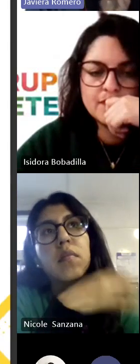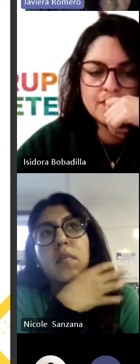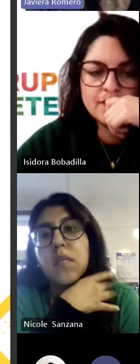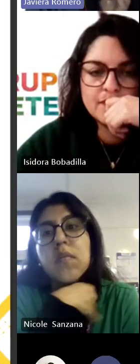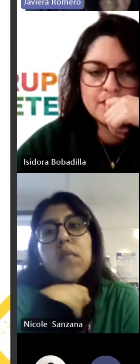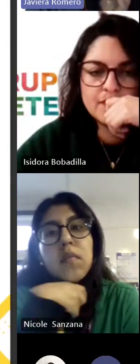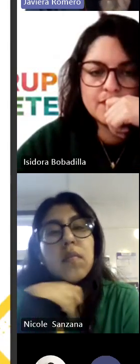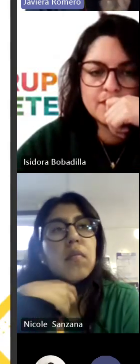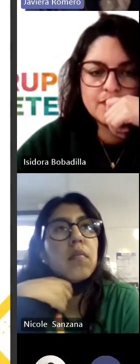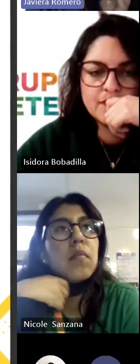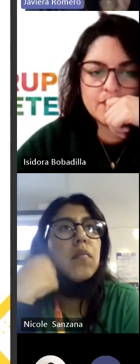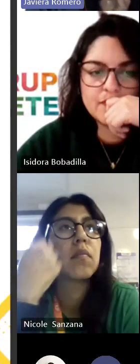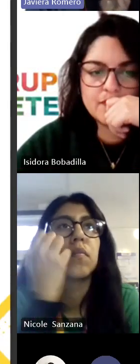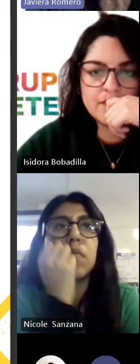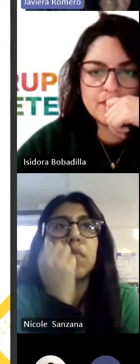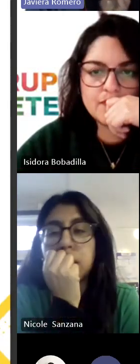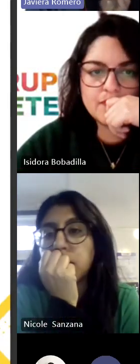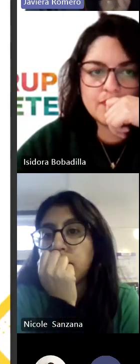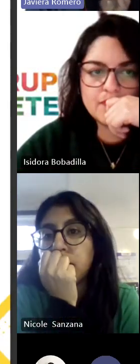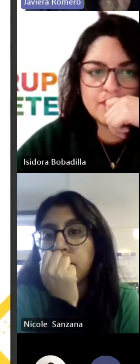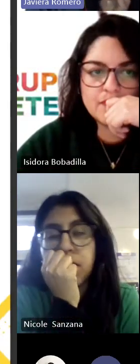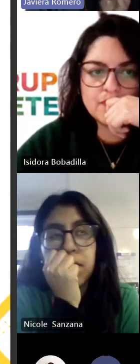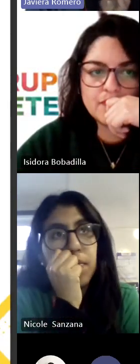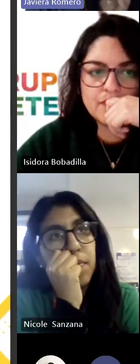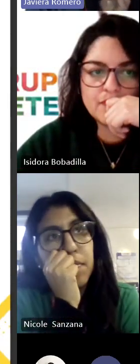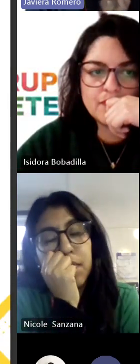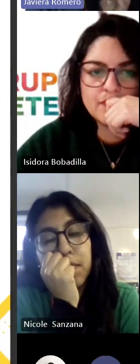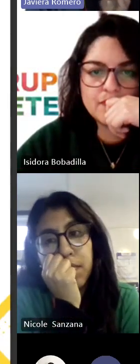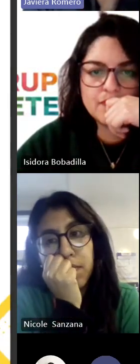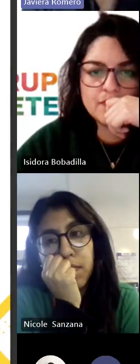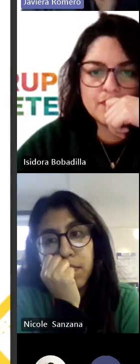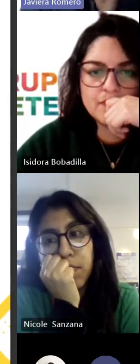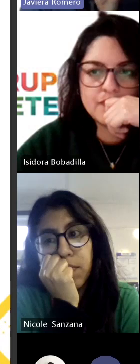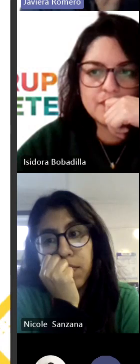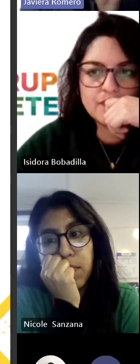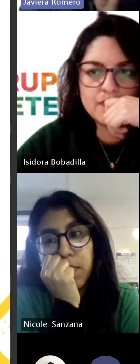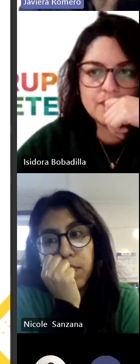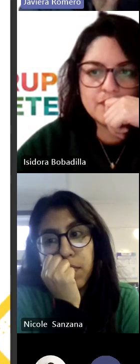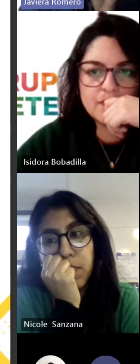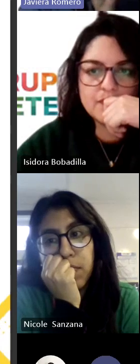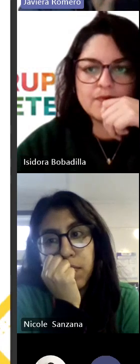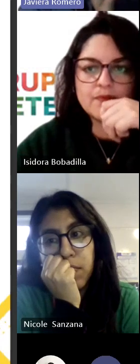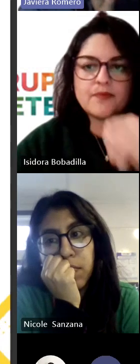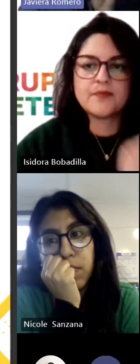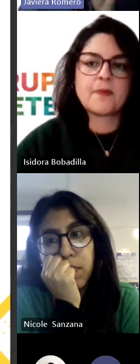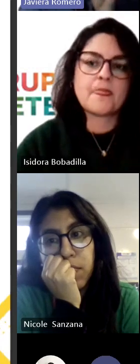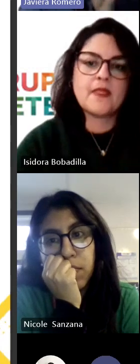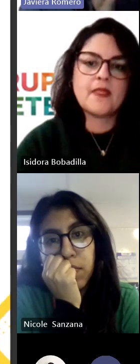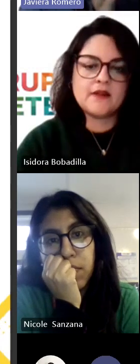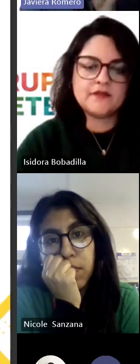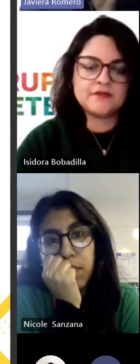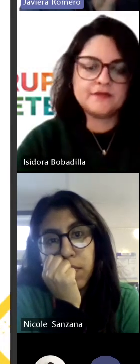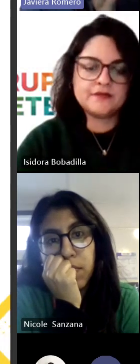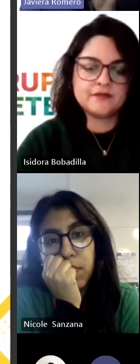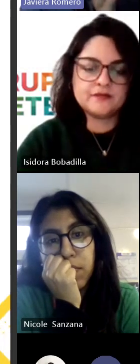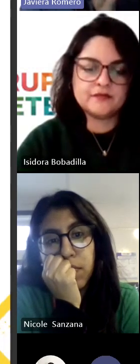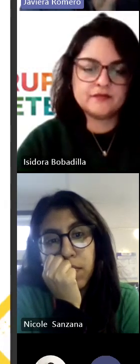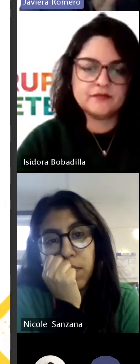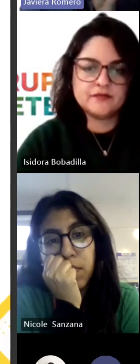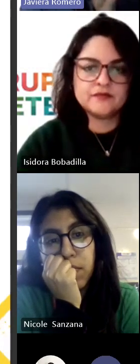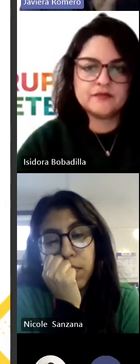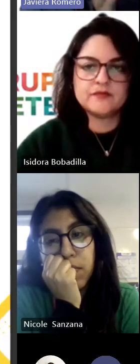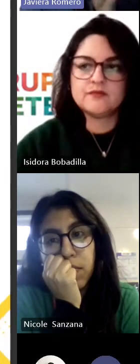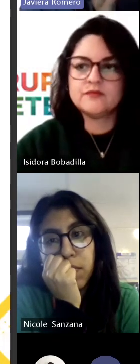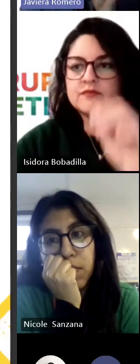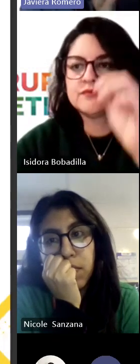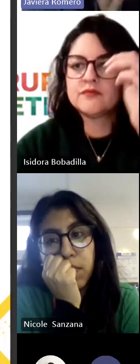no punitiva en torno al acompañamiento de los distintos actores de la comunidad educativa. Por tanto, evitar, ¿cierto?, el